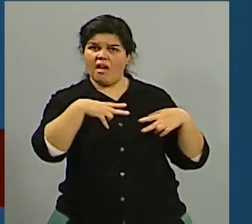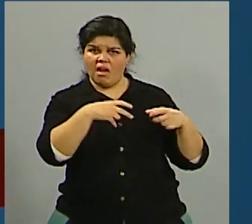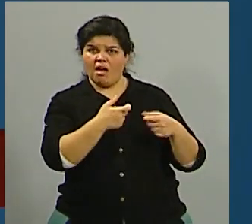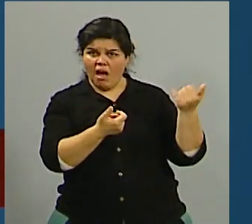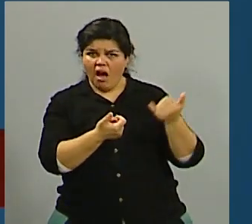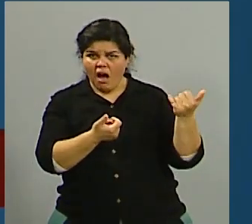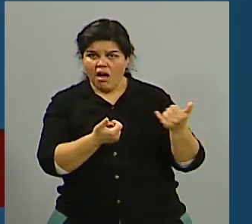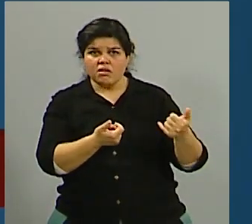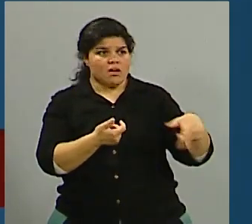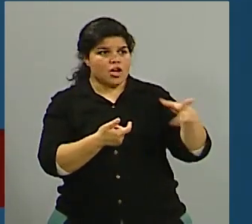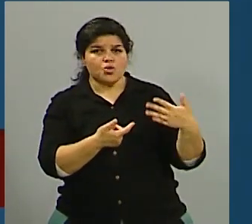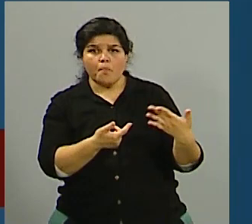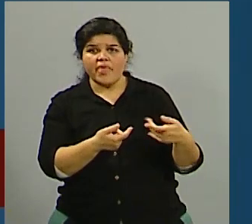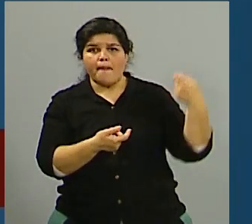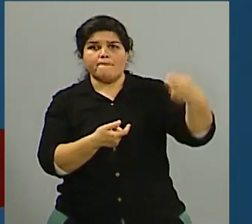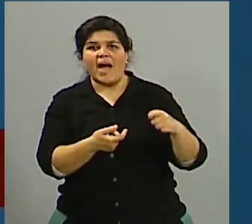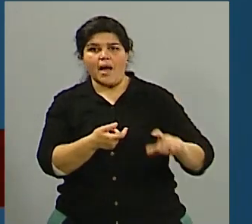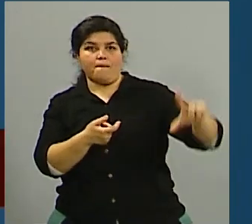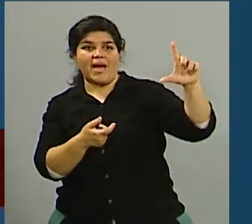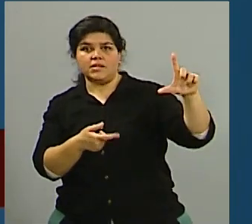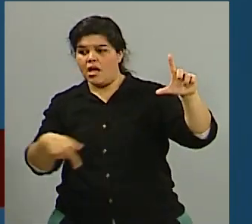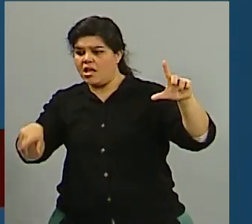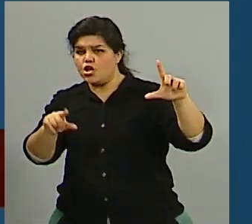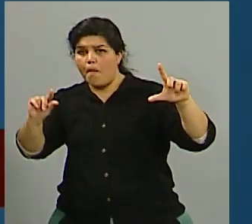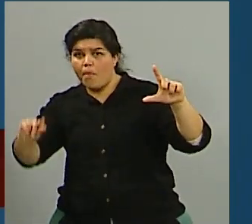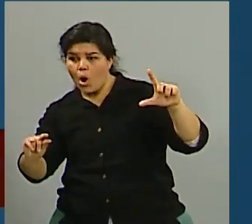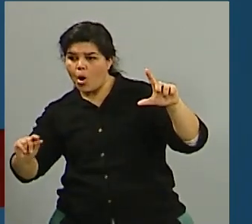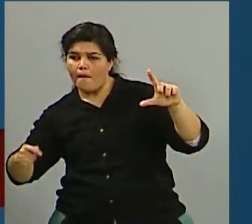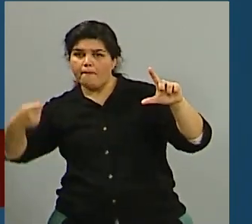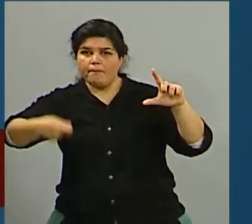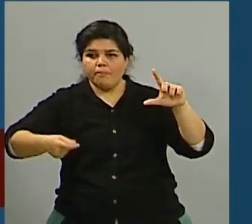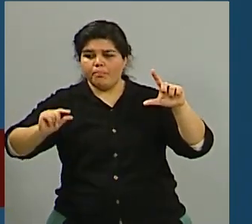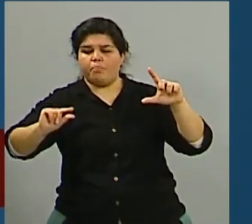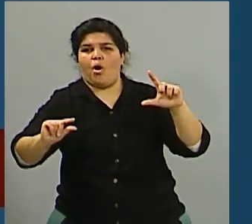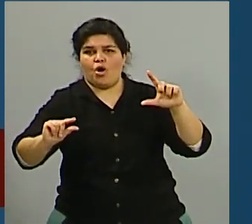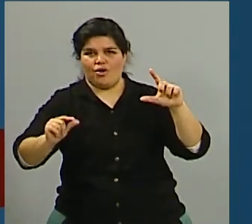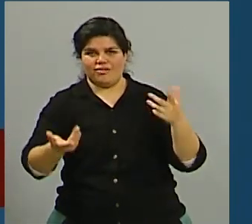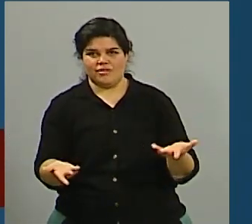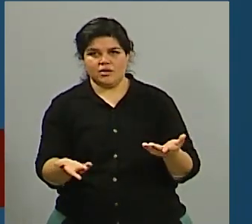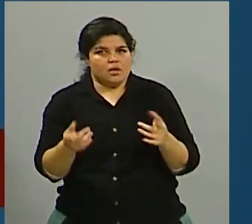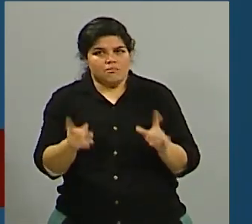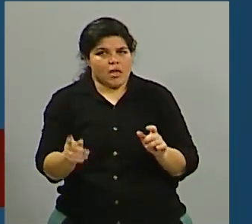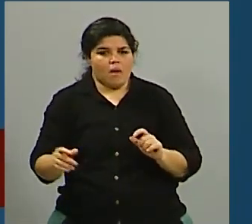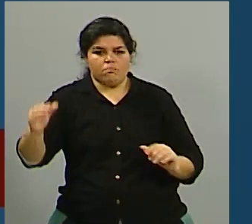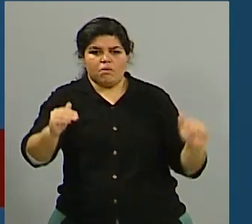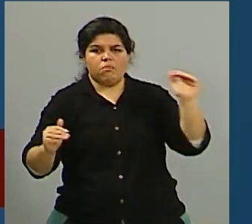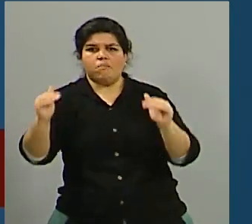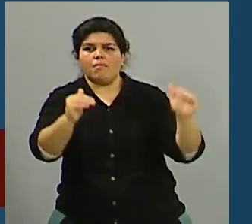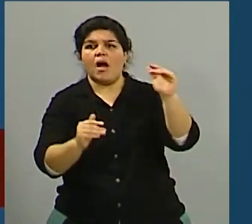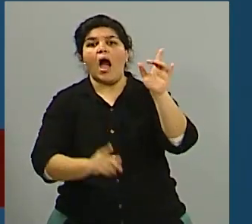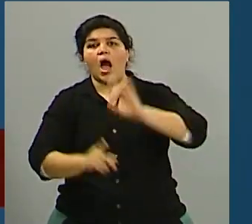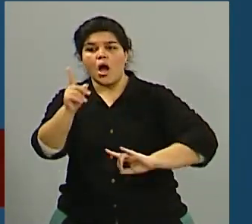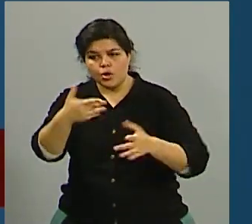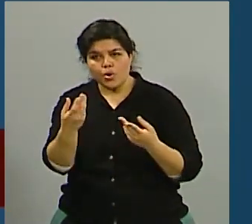Seguir focalizando mucho los subsidios a la energía, donde, bueno, aquel que tenga poder adquisitivo pague la tarifa plena, pero el que